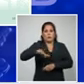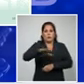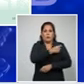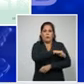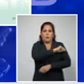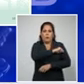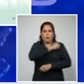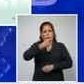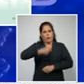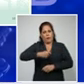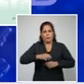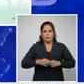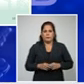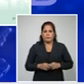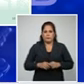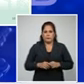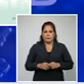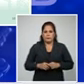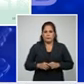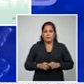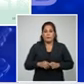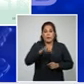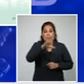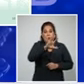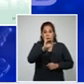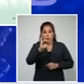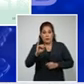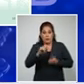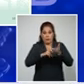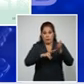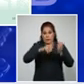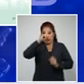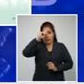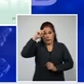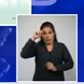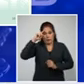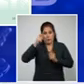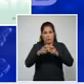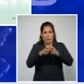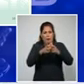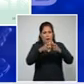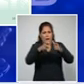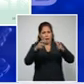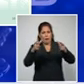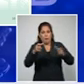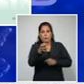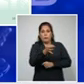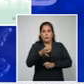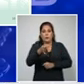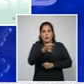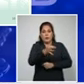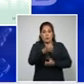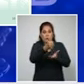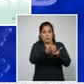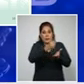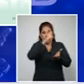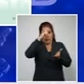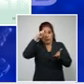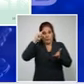la población. Estos 56 casos, el mayor número en el municipio Santi Espíritus,